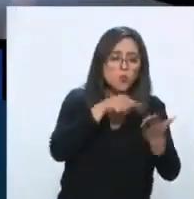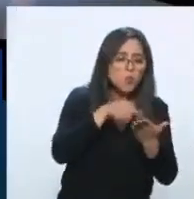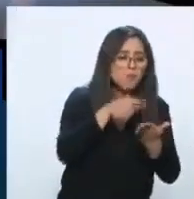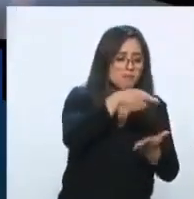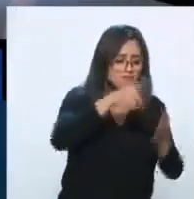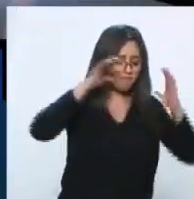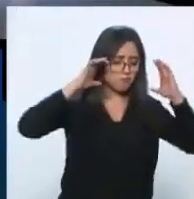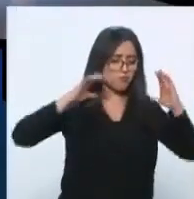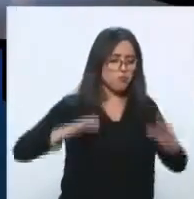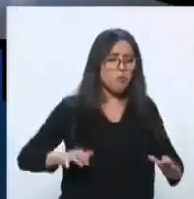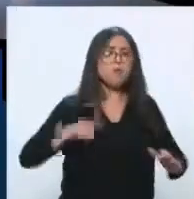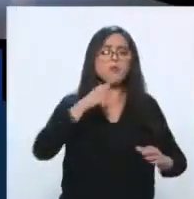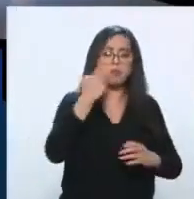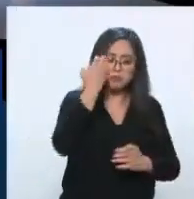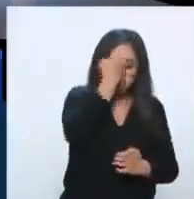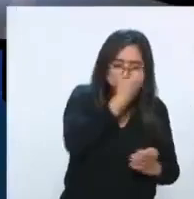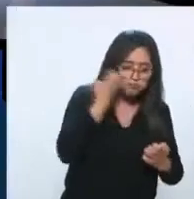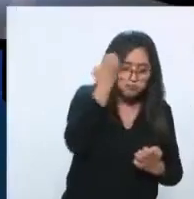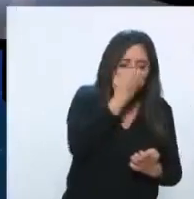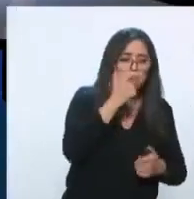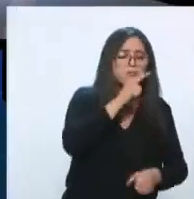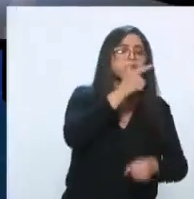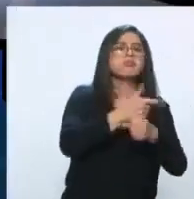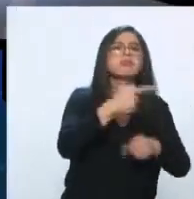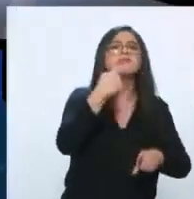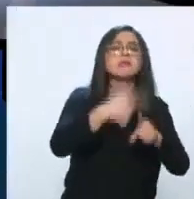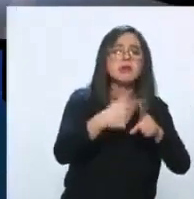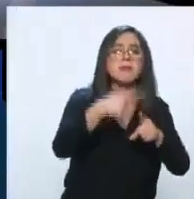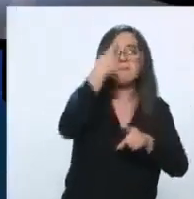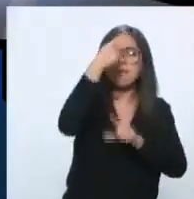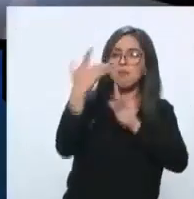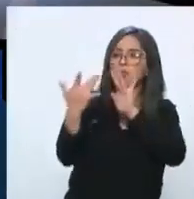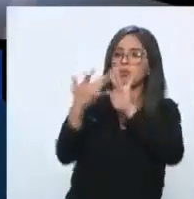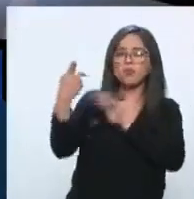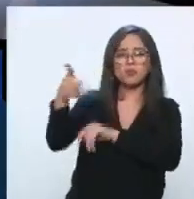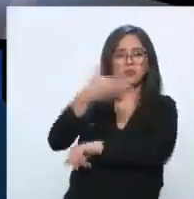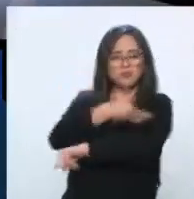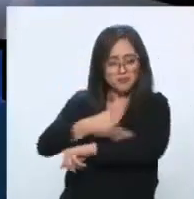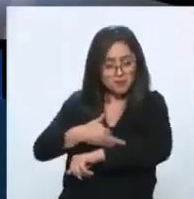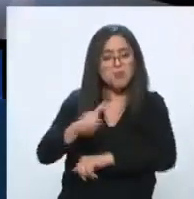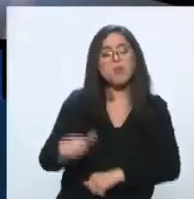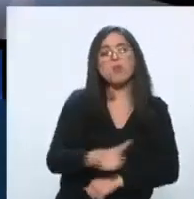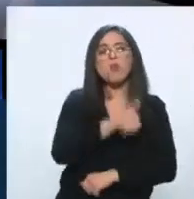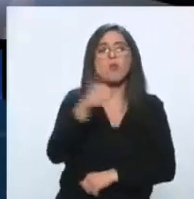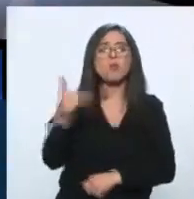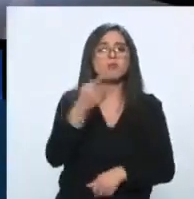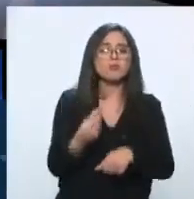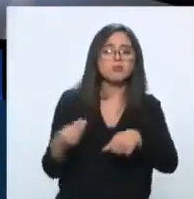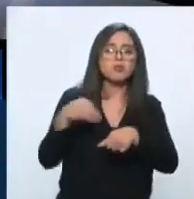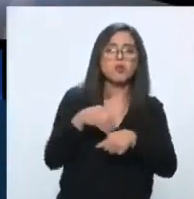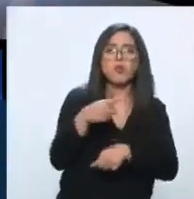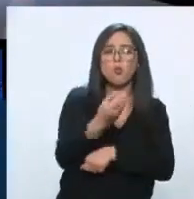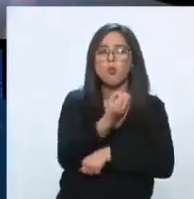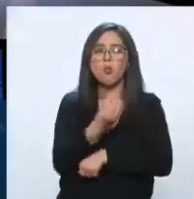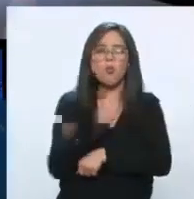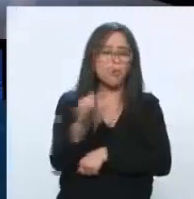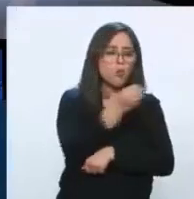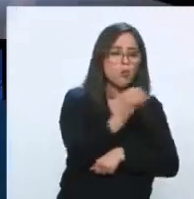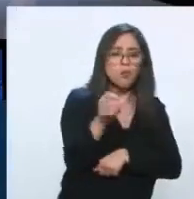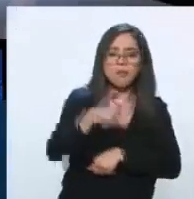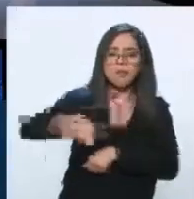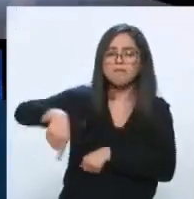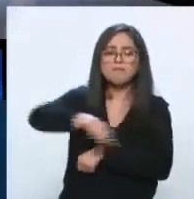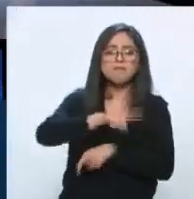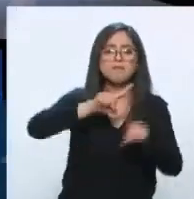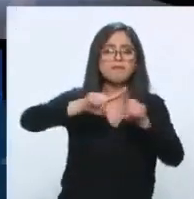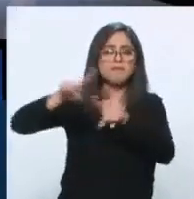manera conjunta con las familias. También el protocolo homologado de búsqueda, que impone las obligaciones, destaca las obligaciones que tenemos